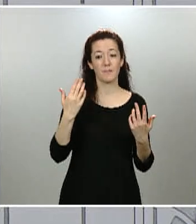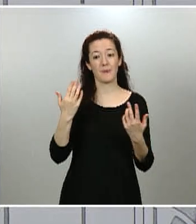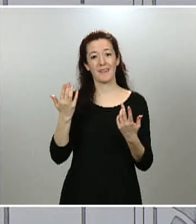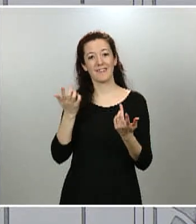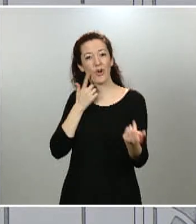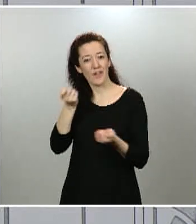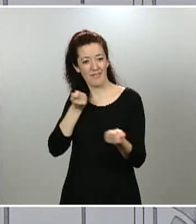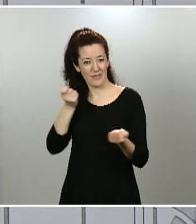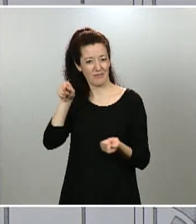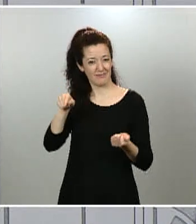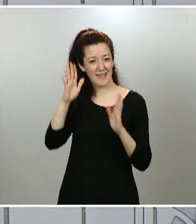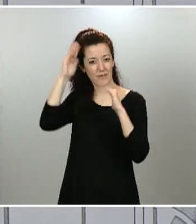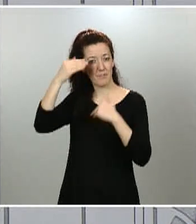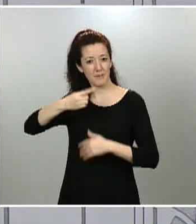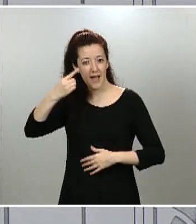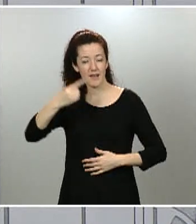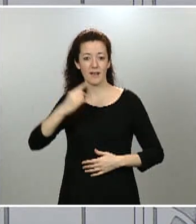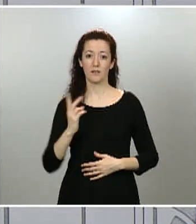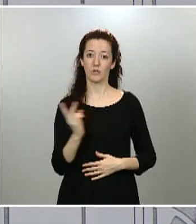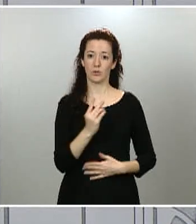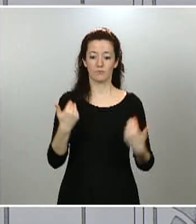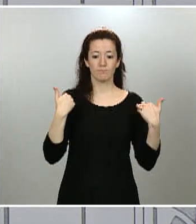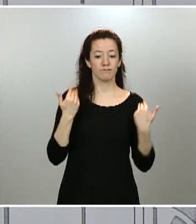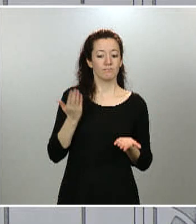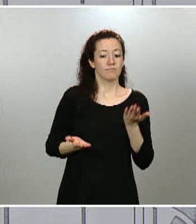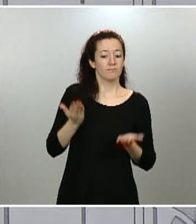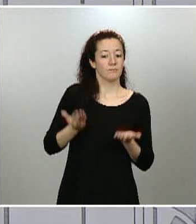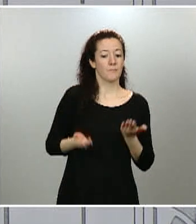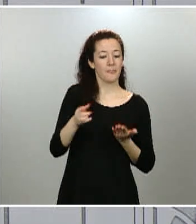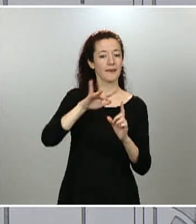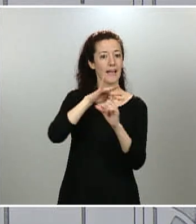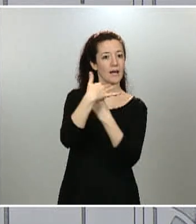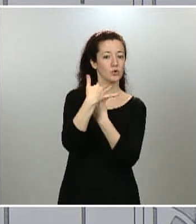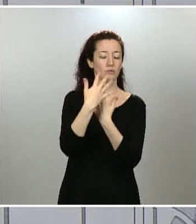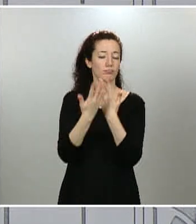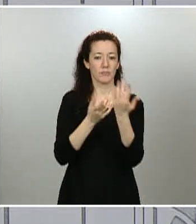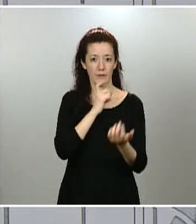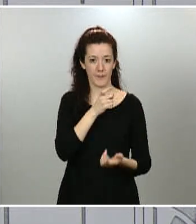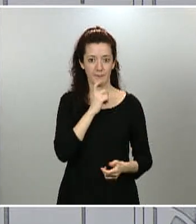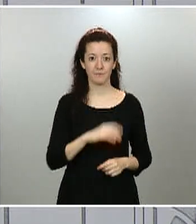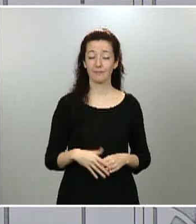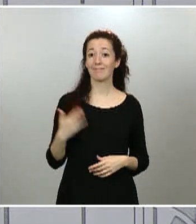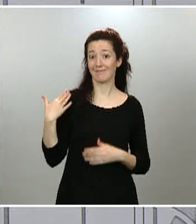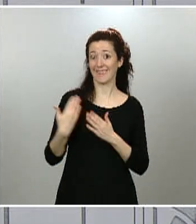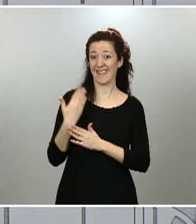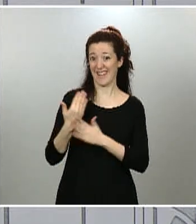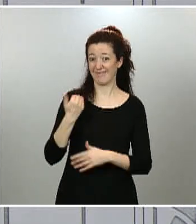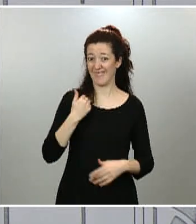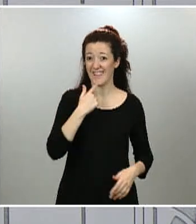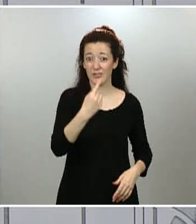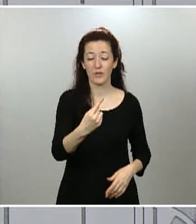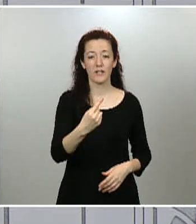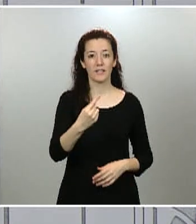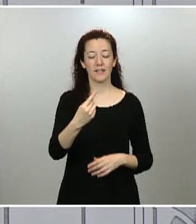la evolución de todos esos nuevos casos. Como les he dicho en alguna ocasión en estos días anteriores, los indicadores van a cambiar. Los